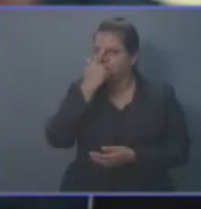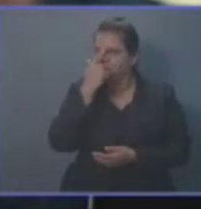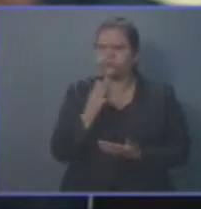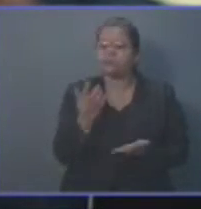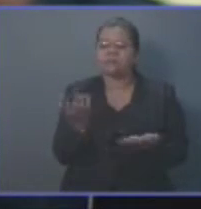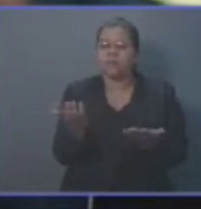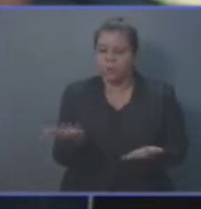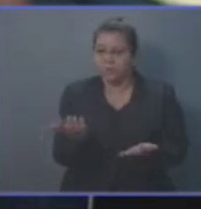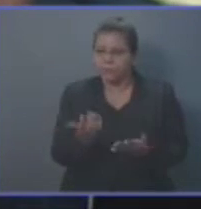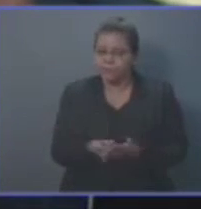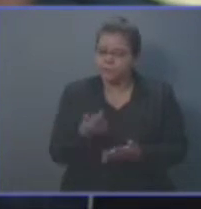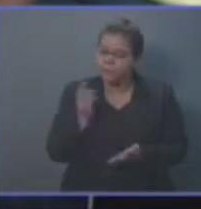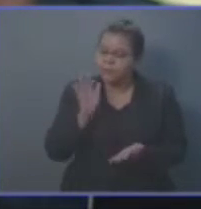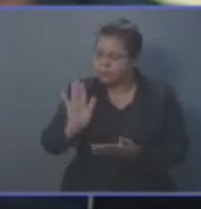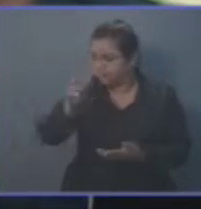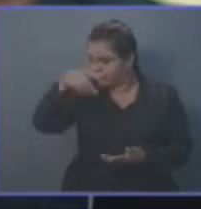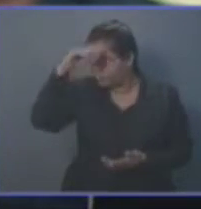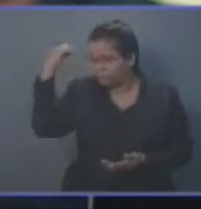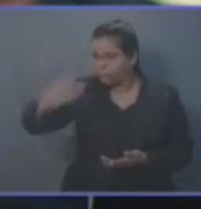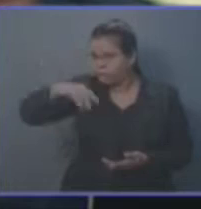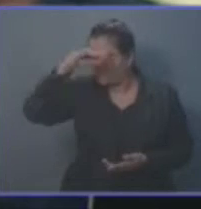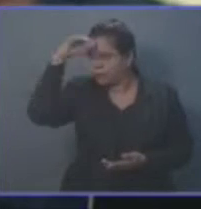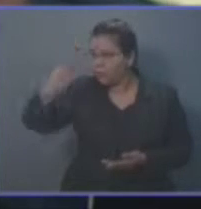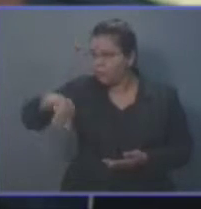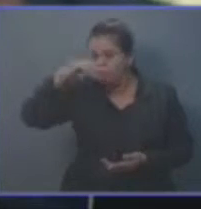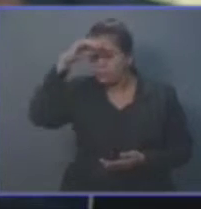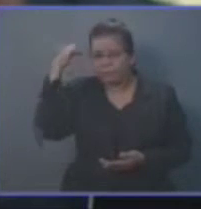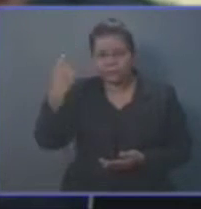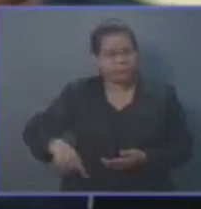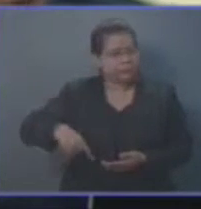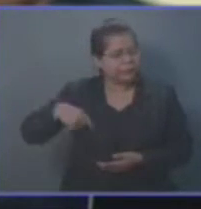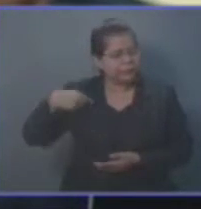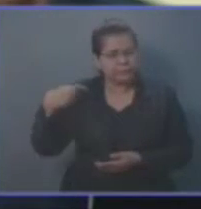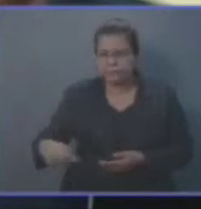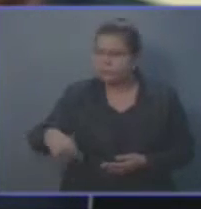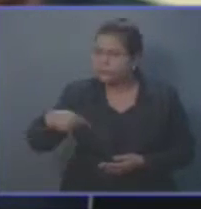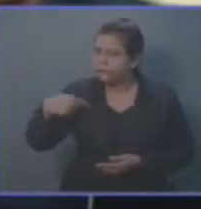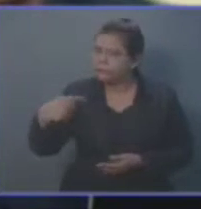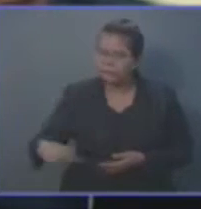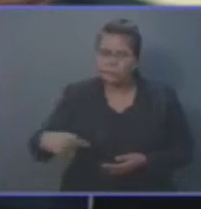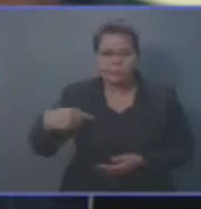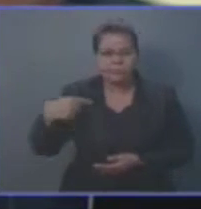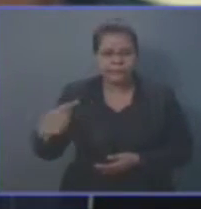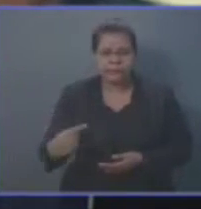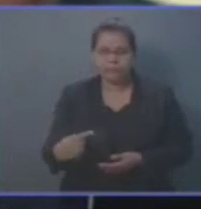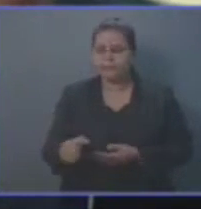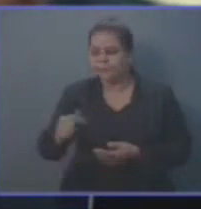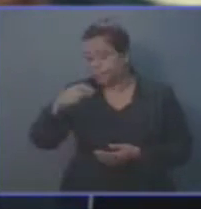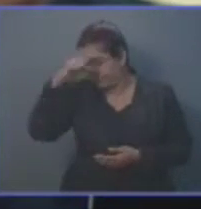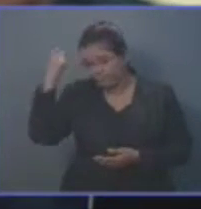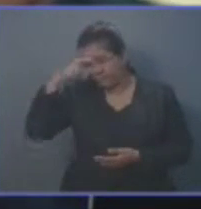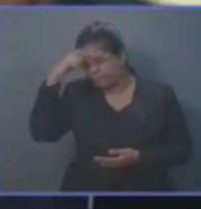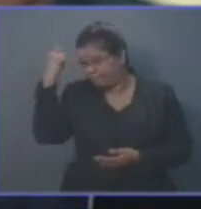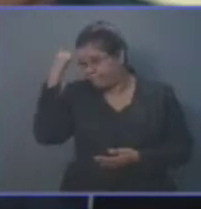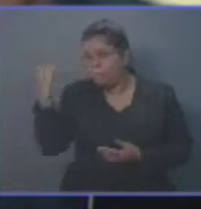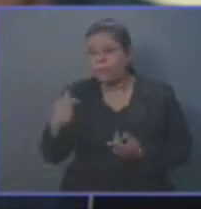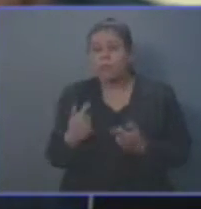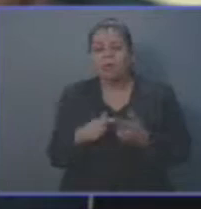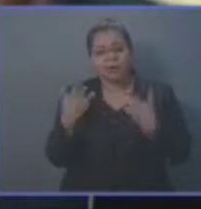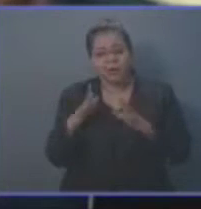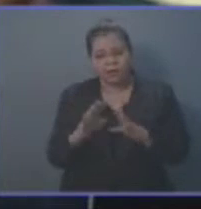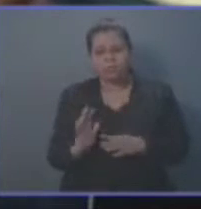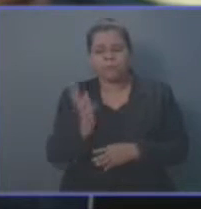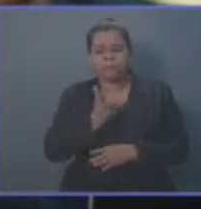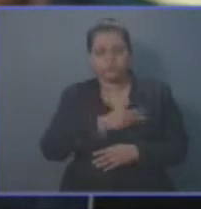empresa que con ese esfuerzo cotidiano, permanente, con ese trabajo de hormiga, logra sacar